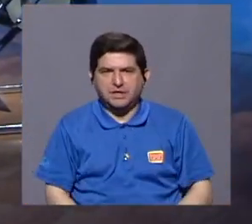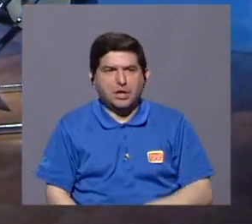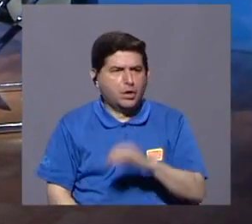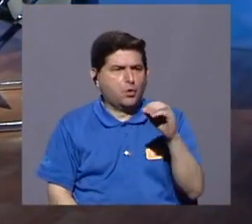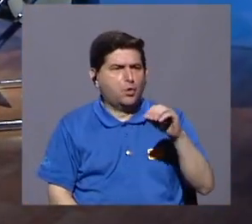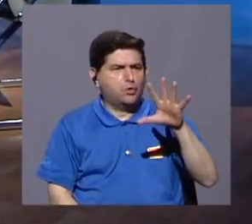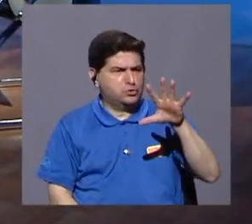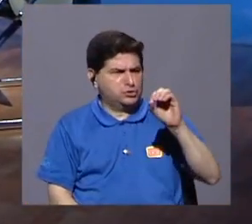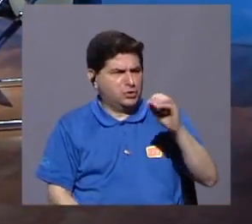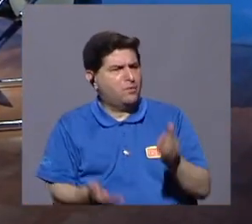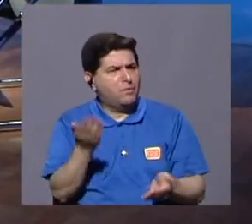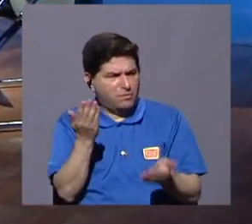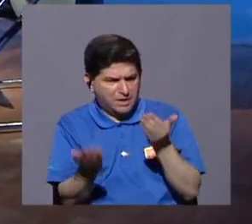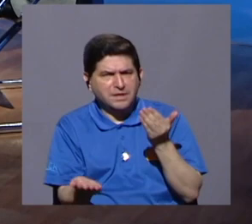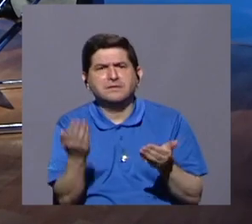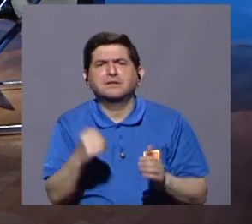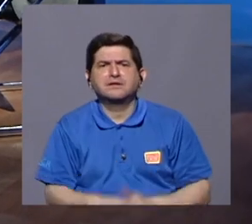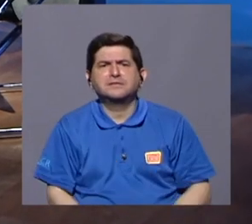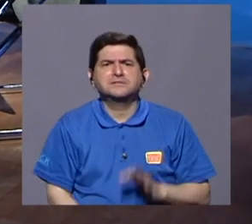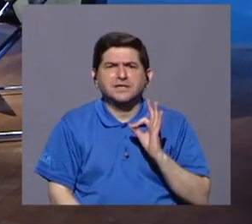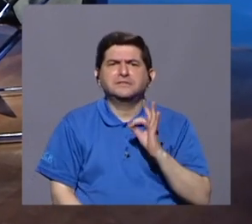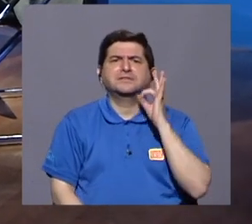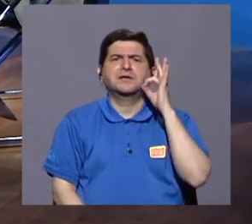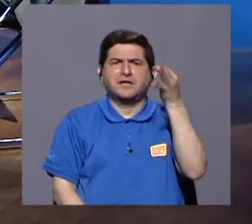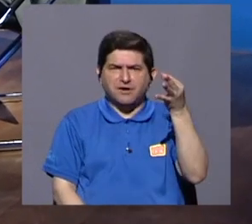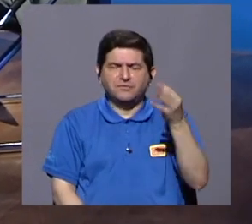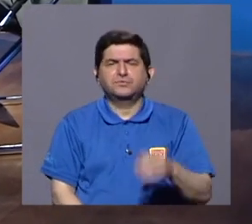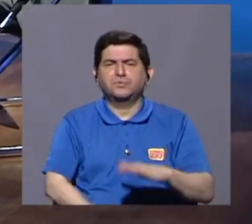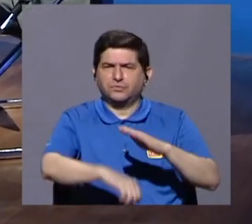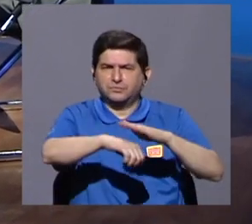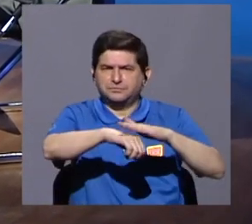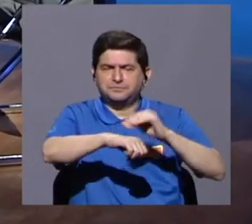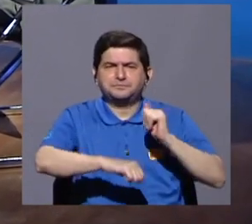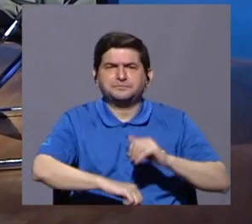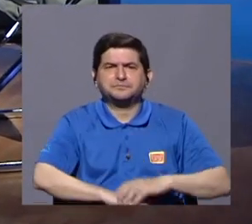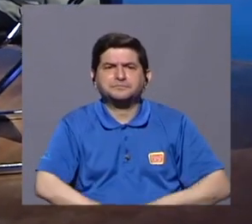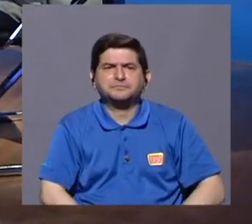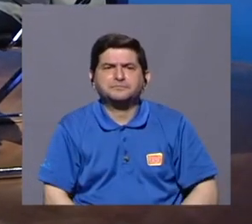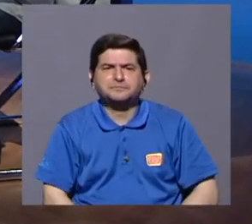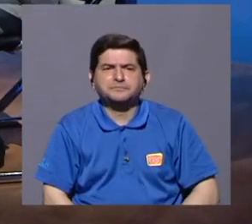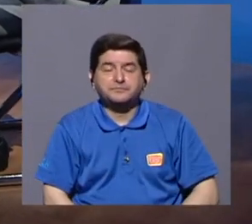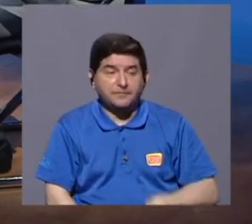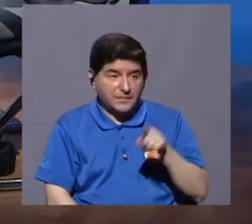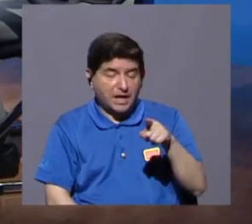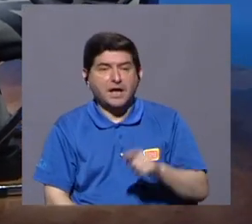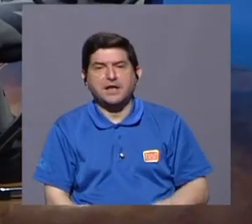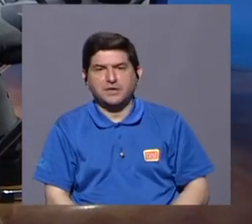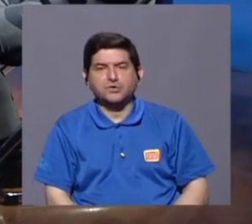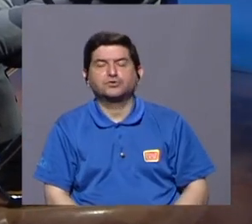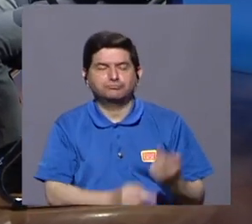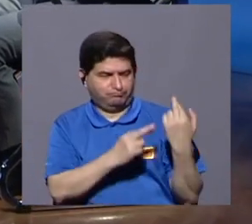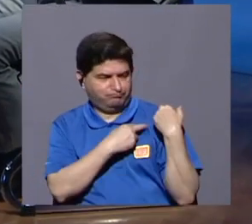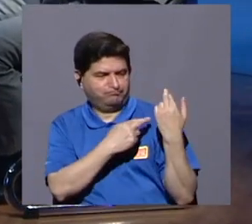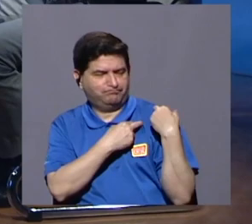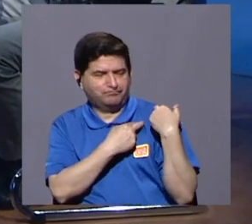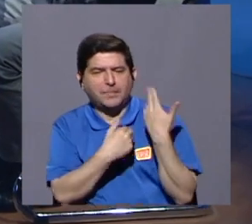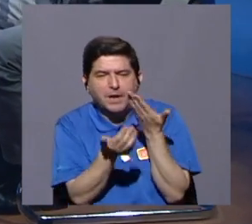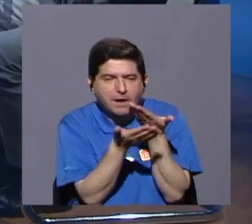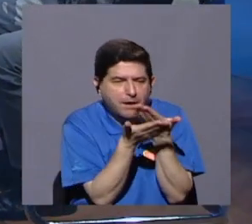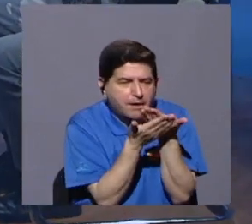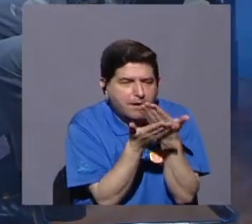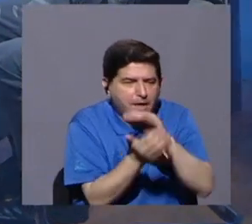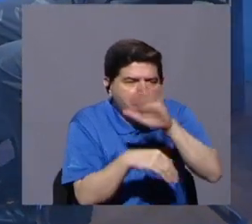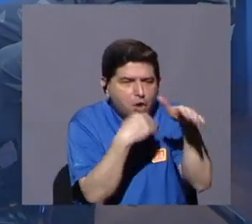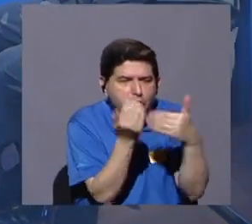50 creo que próximamente van a habilitar este entonces ellos se encargan precisamente de verificar que